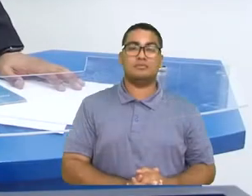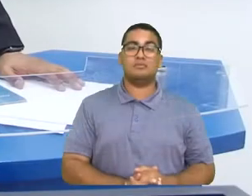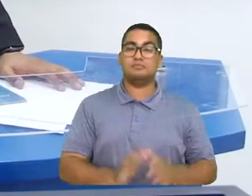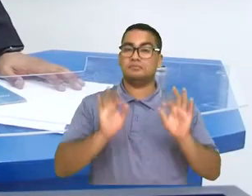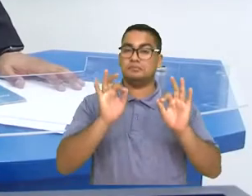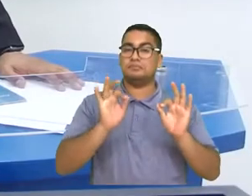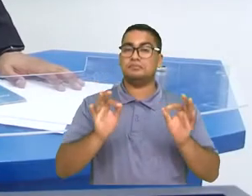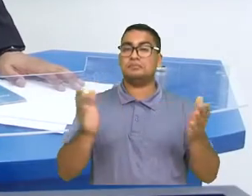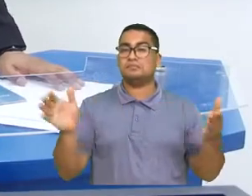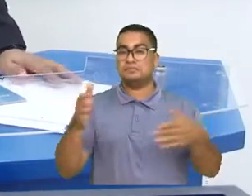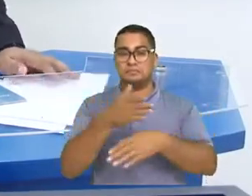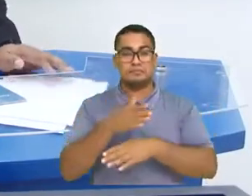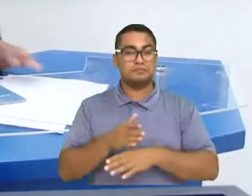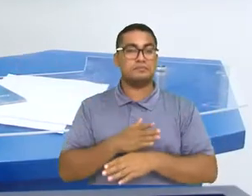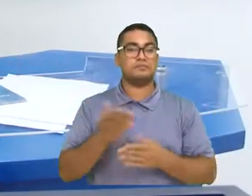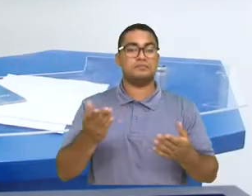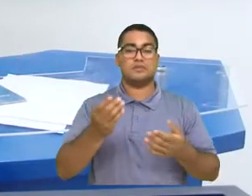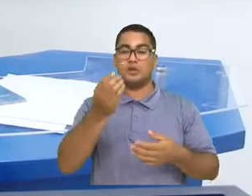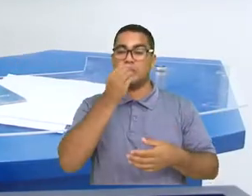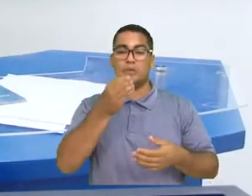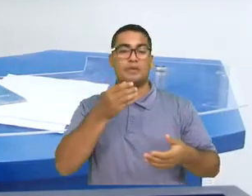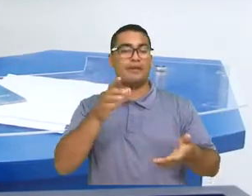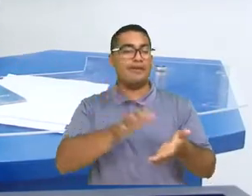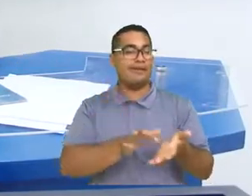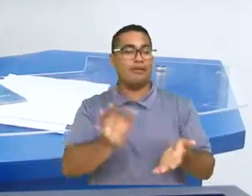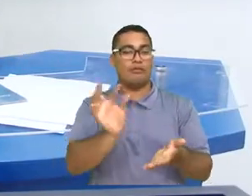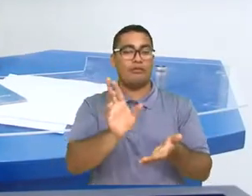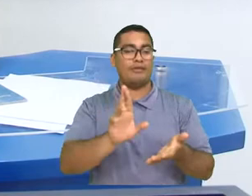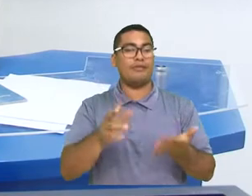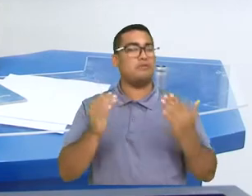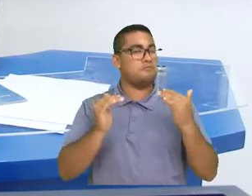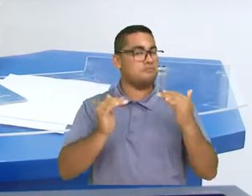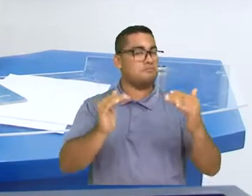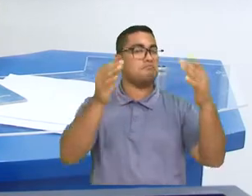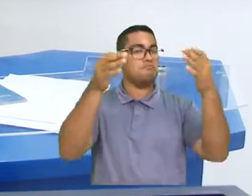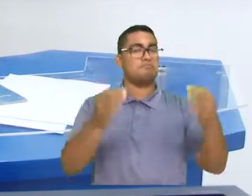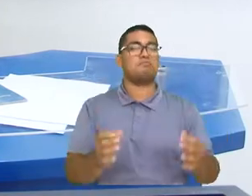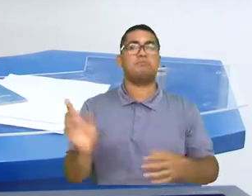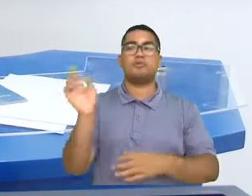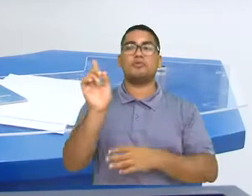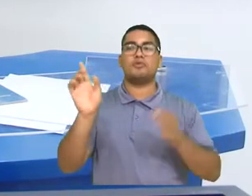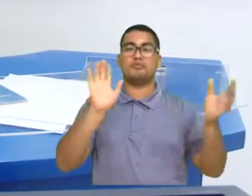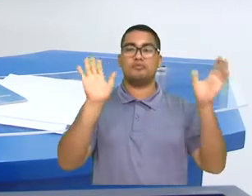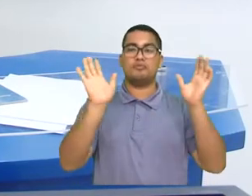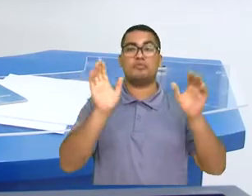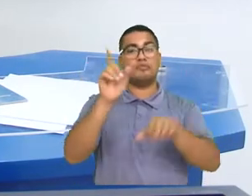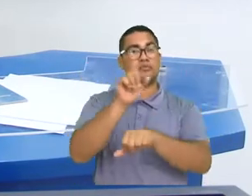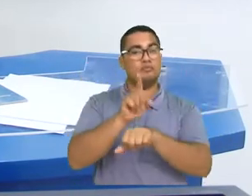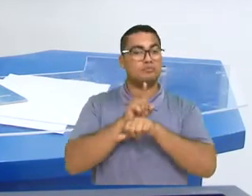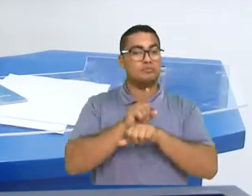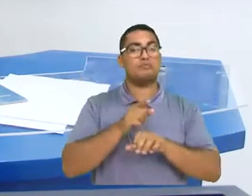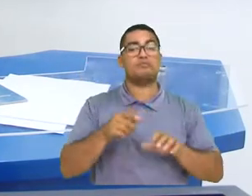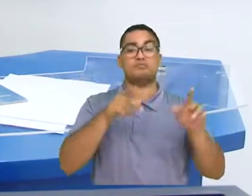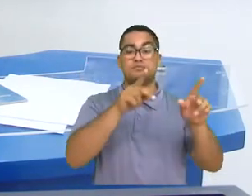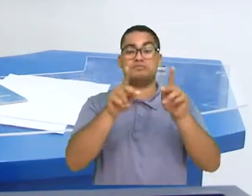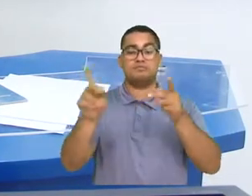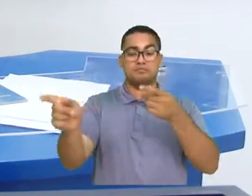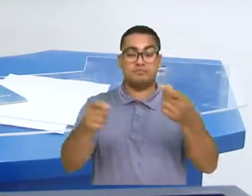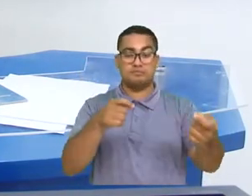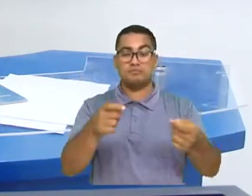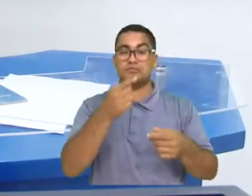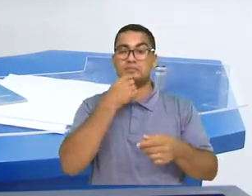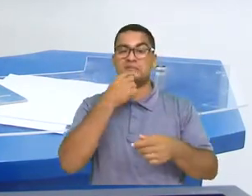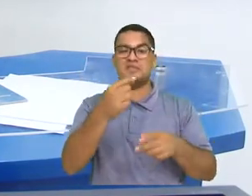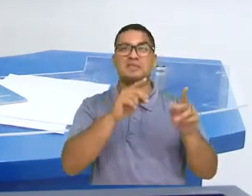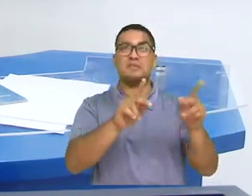Y bien, los precios de los productos de la canasta básica se mantienen estables en el mercado Roberto Güemes. Los comerciantes manifestaron que